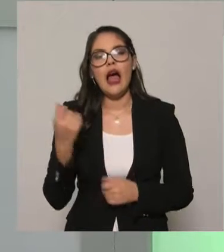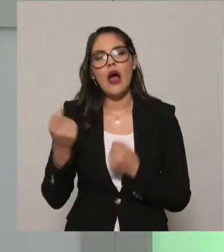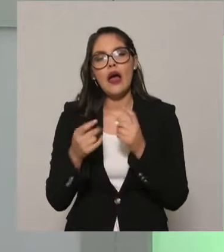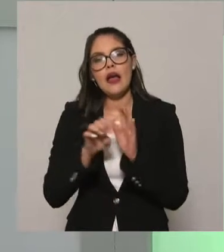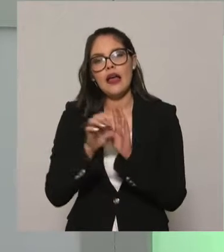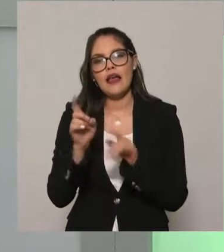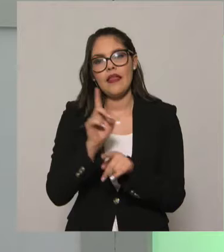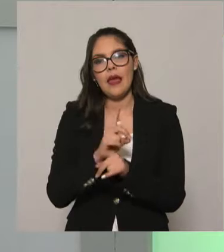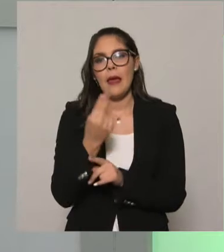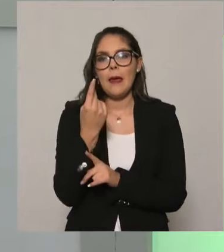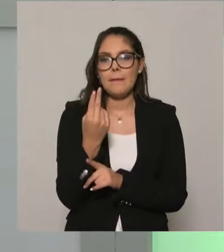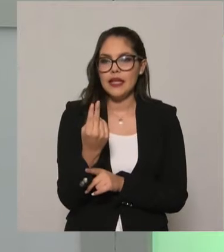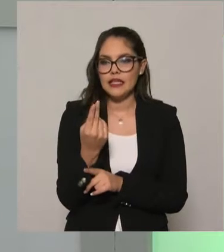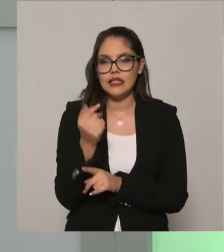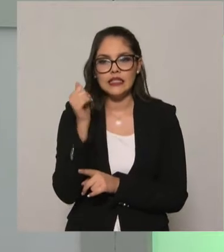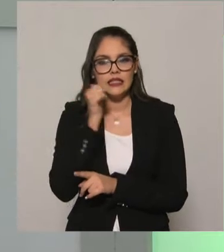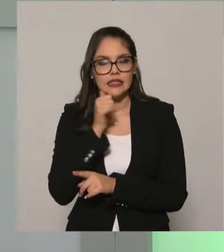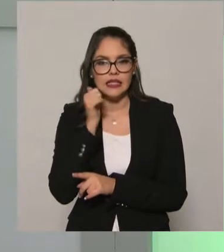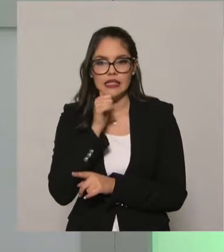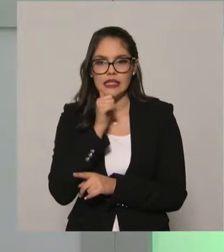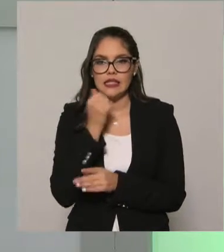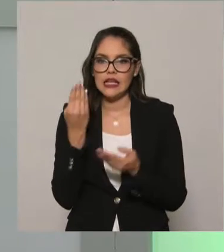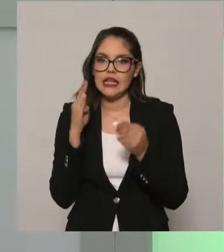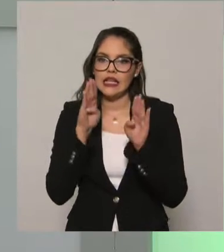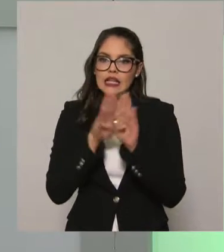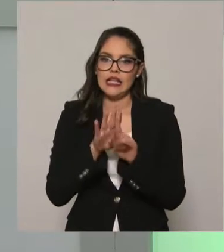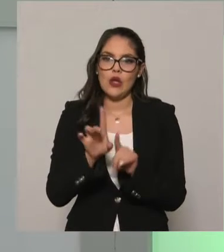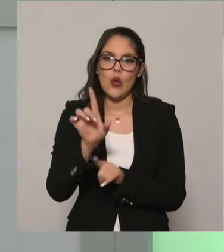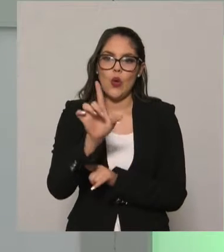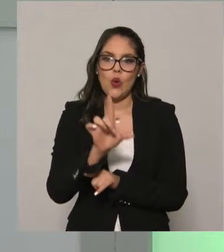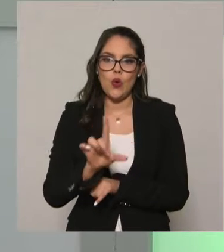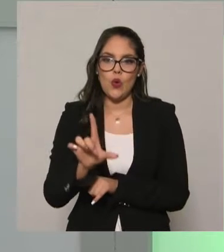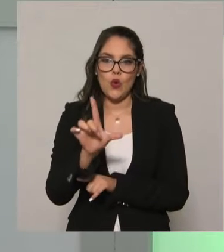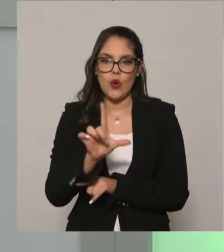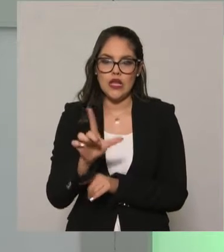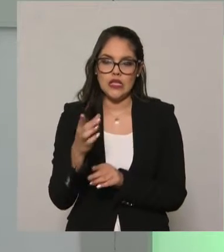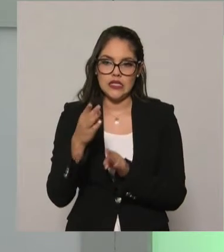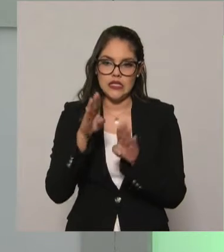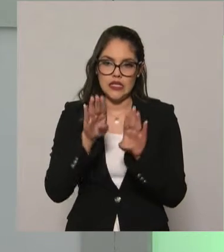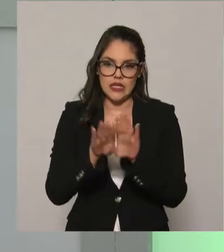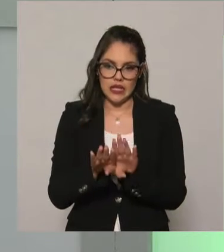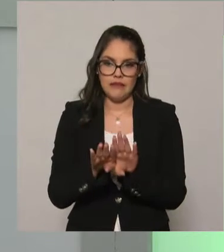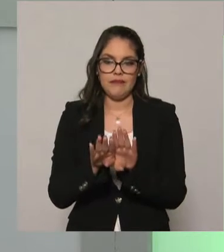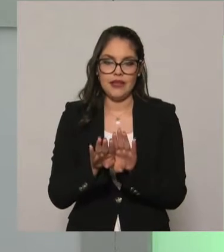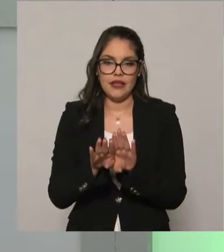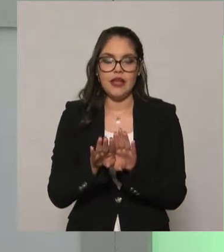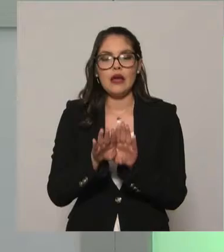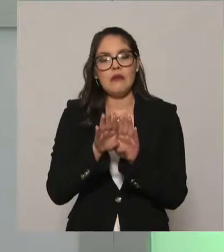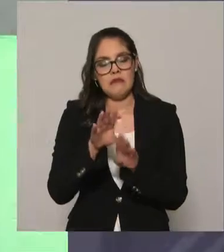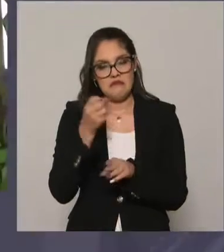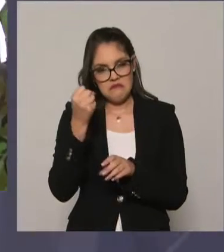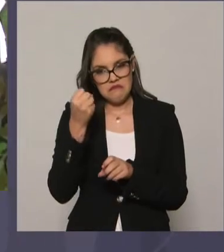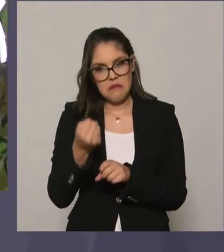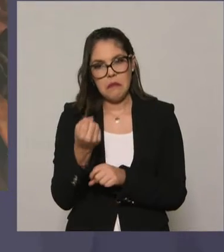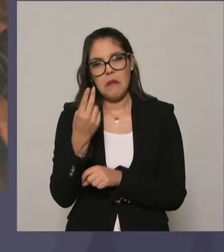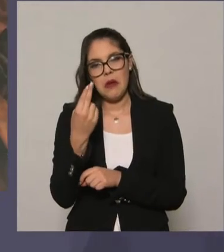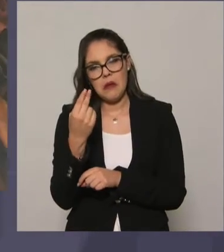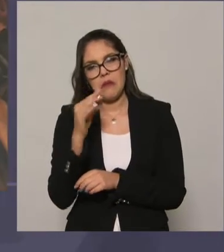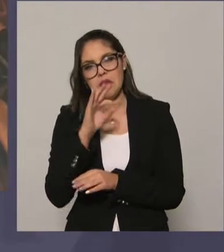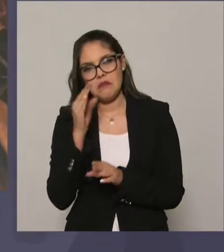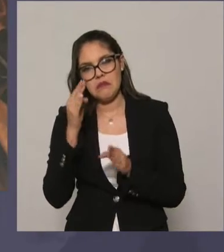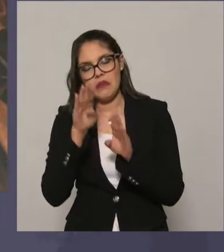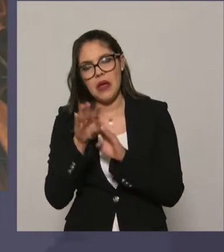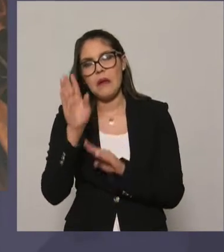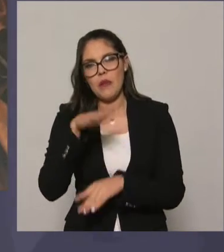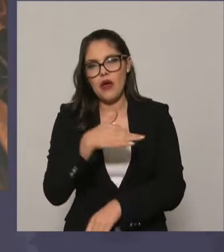el 25. Todos los museos cierran por política el lunes y efectivamente cerrarán muchos de ellos el 25, pero al ratito damos